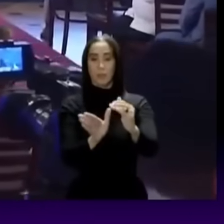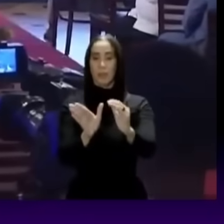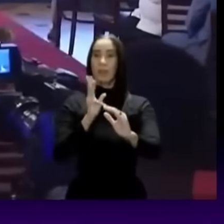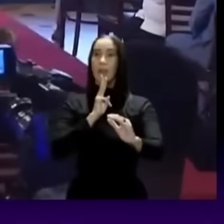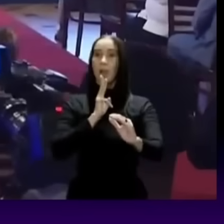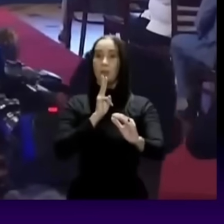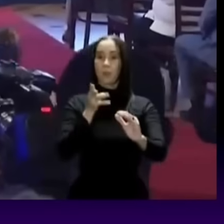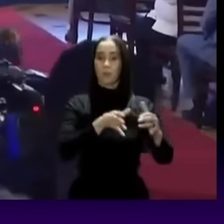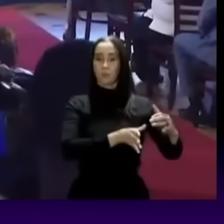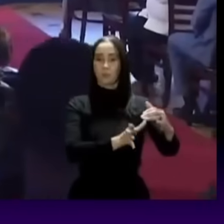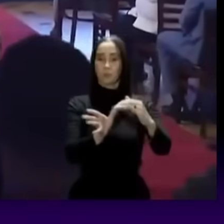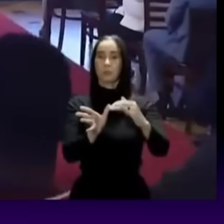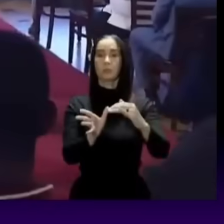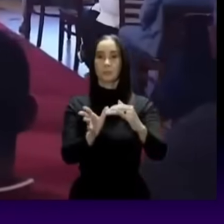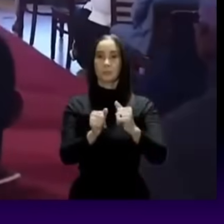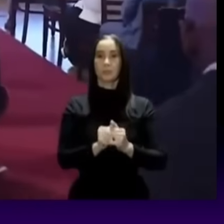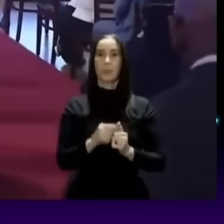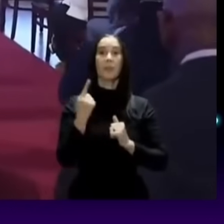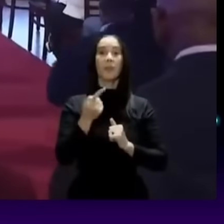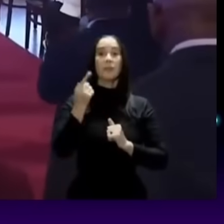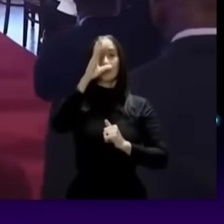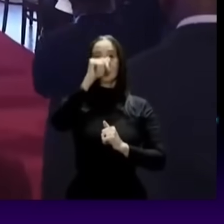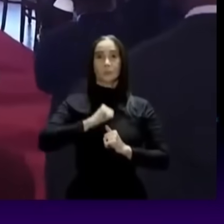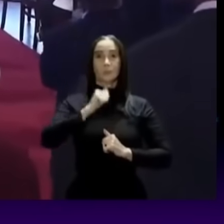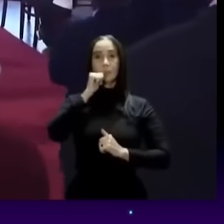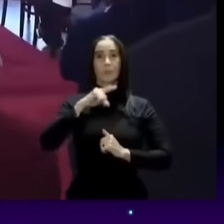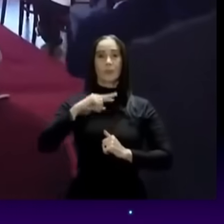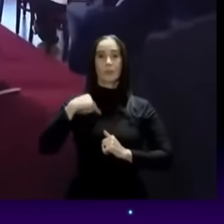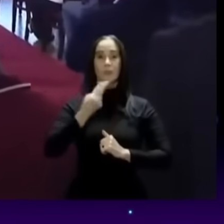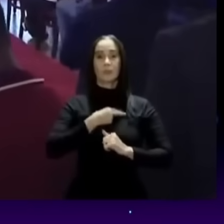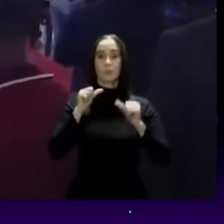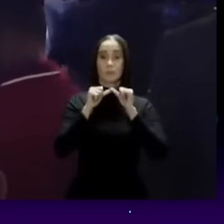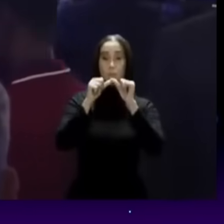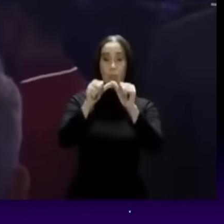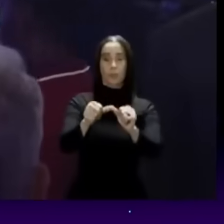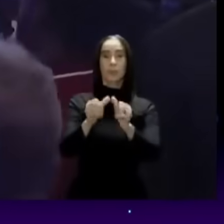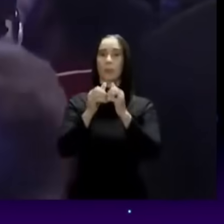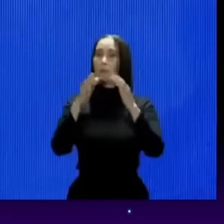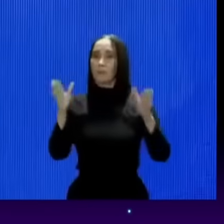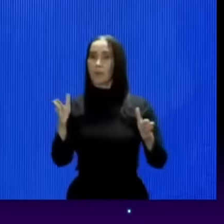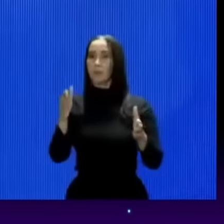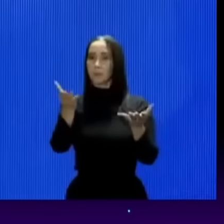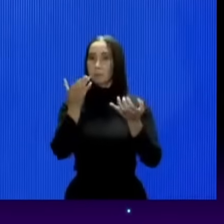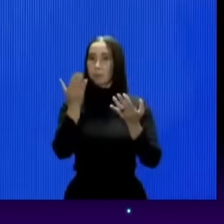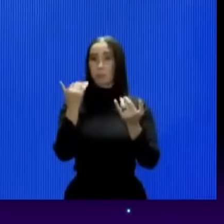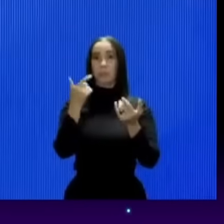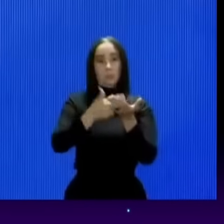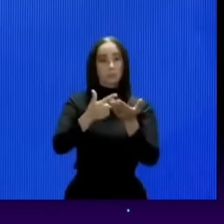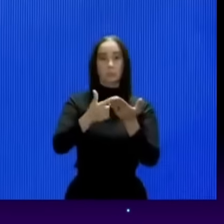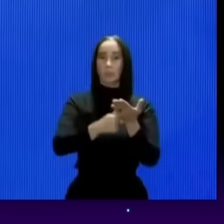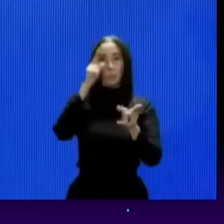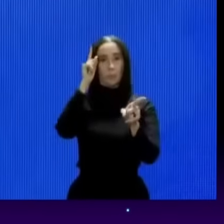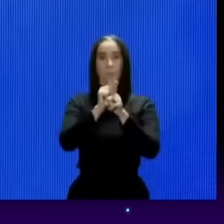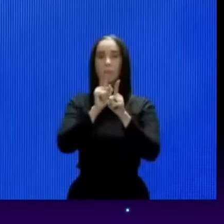importante del caudal siempre señoras y señores nosotros continuamos abierto al diálogo y lo que queremos es el